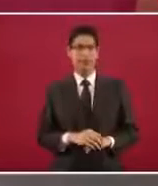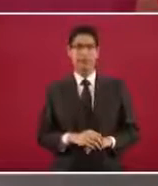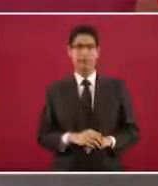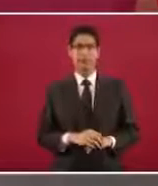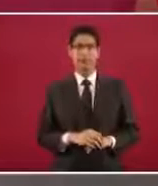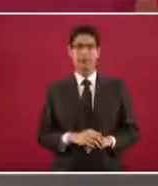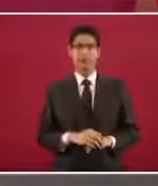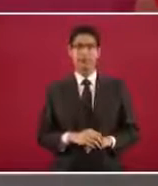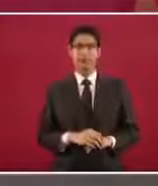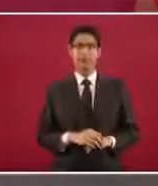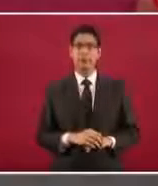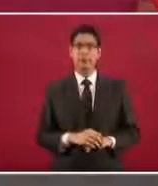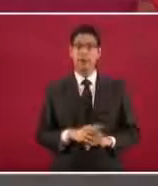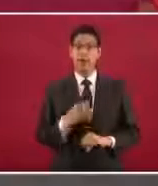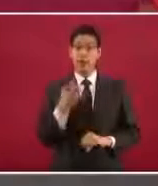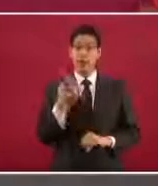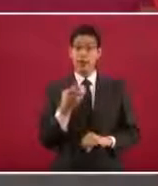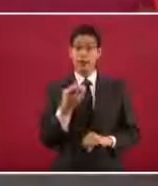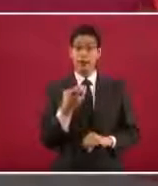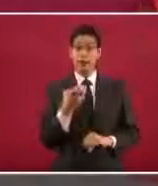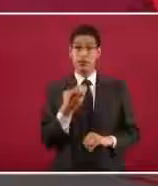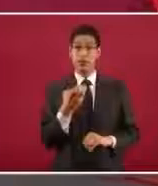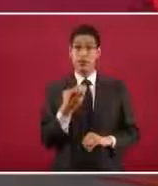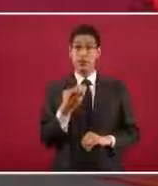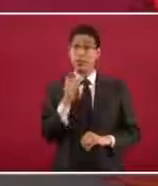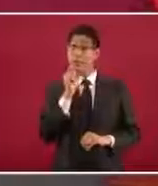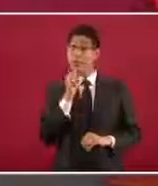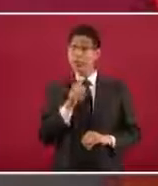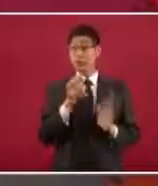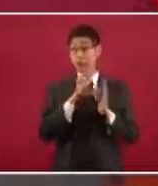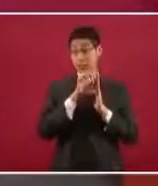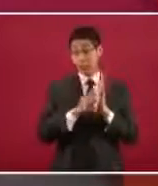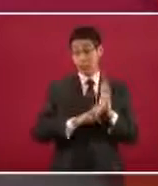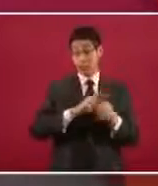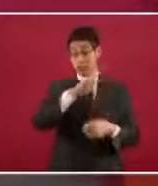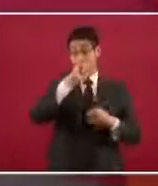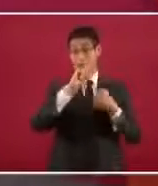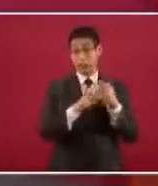Eso no, tampoco vamos a endeudar al país,